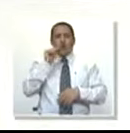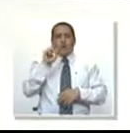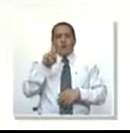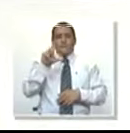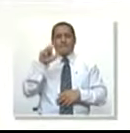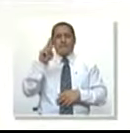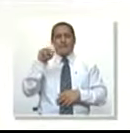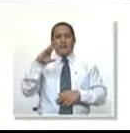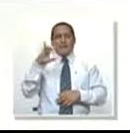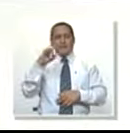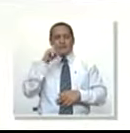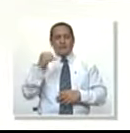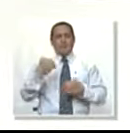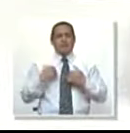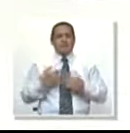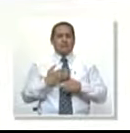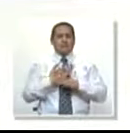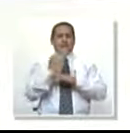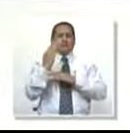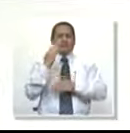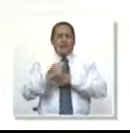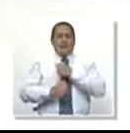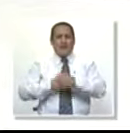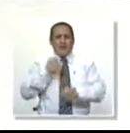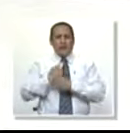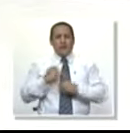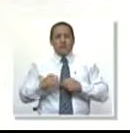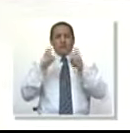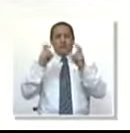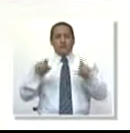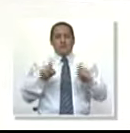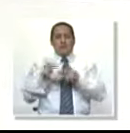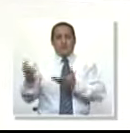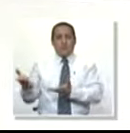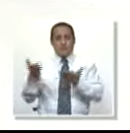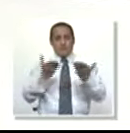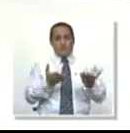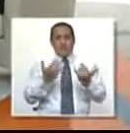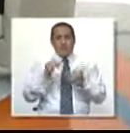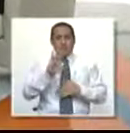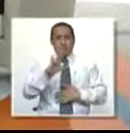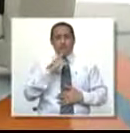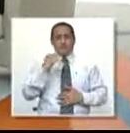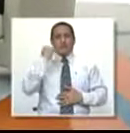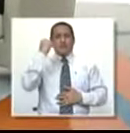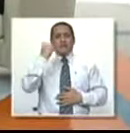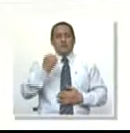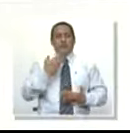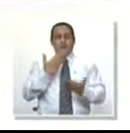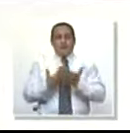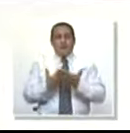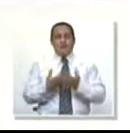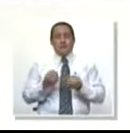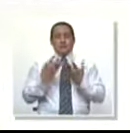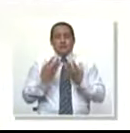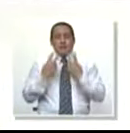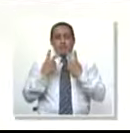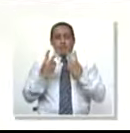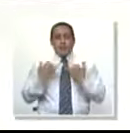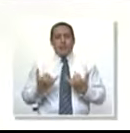Valencia quien tiene una larga trayectoria en esta materia y a quien damos la bienvenida a tus derechos gracias